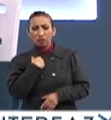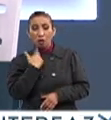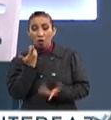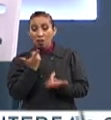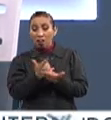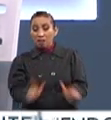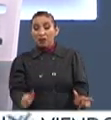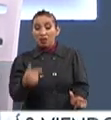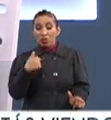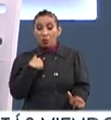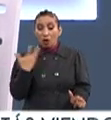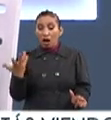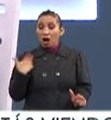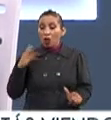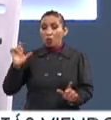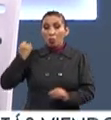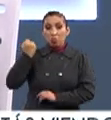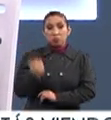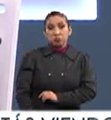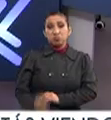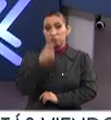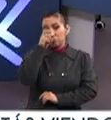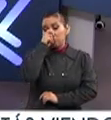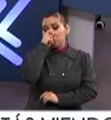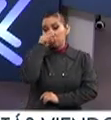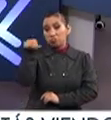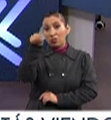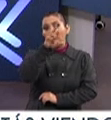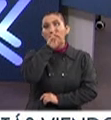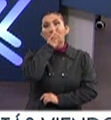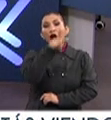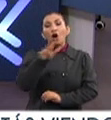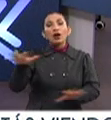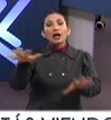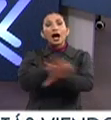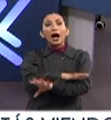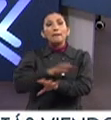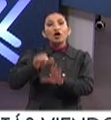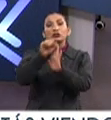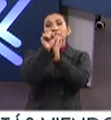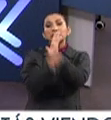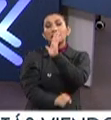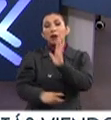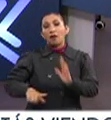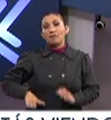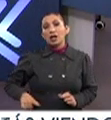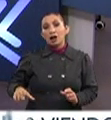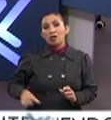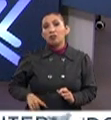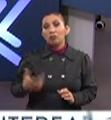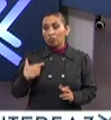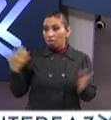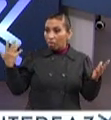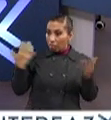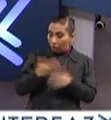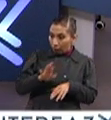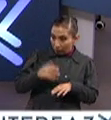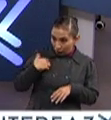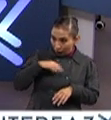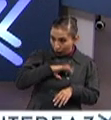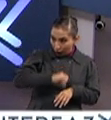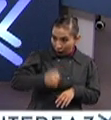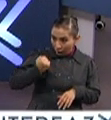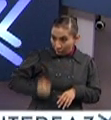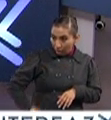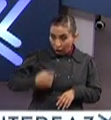sus libertades a un régimen autoritario con tal de tener un cambio de sistema de gobierno. Entonces, eso fue una situación